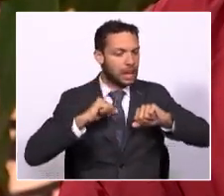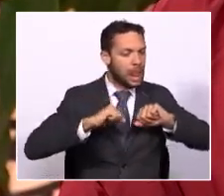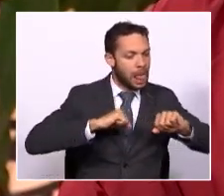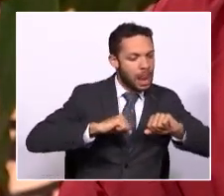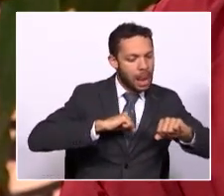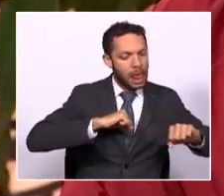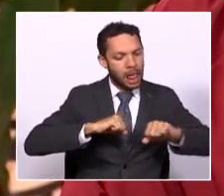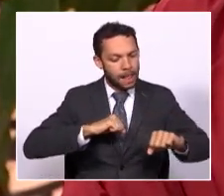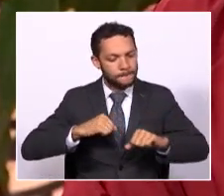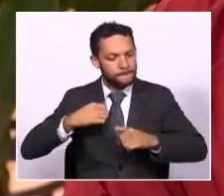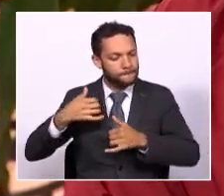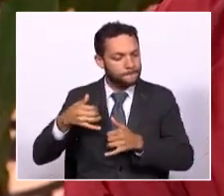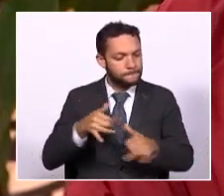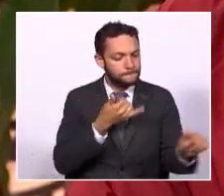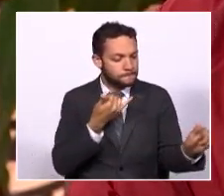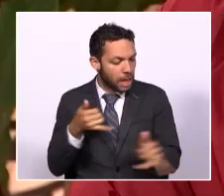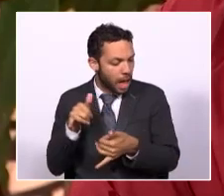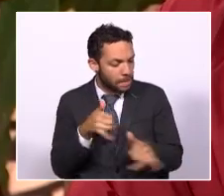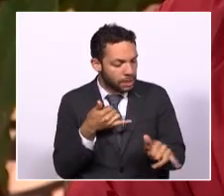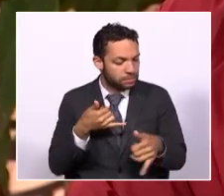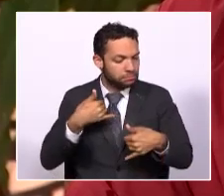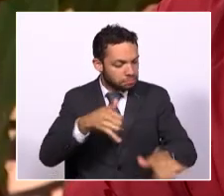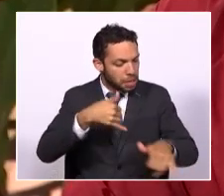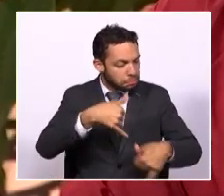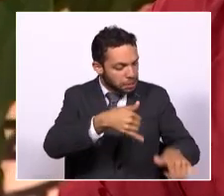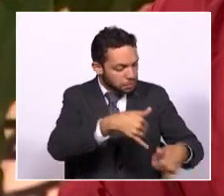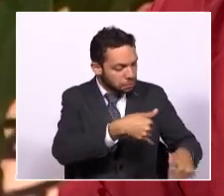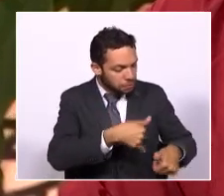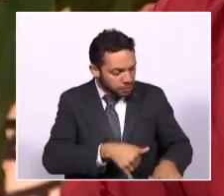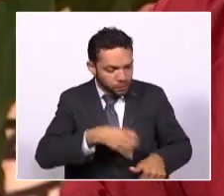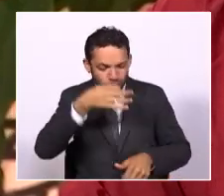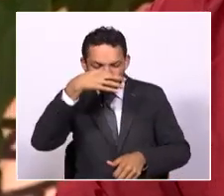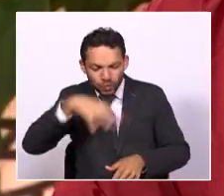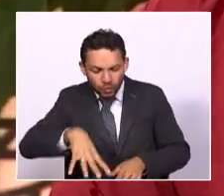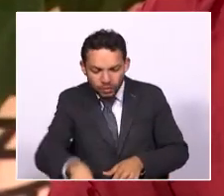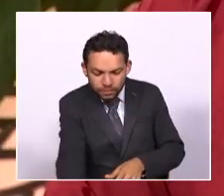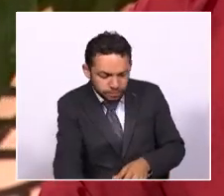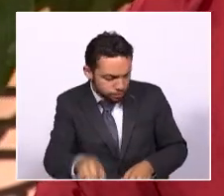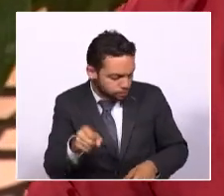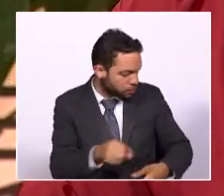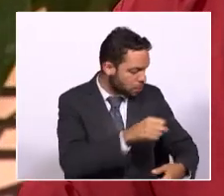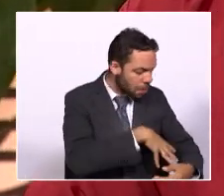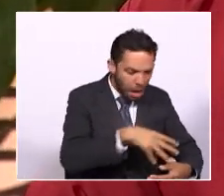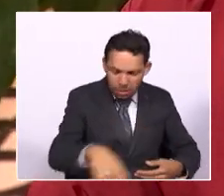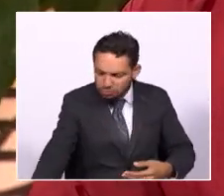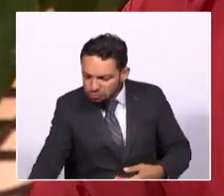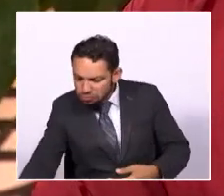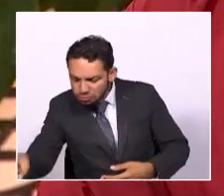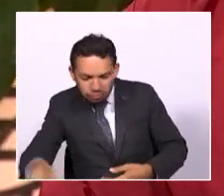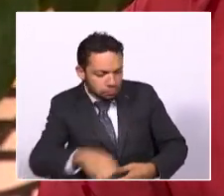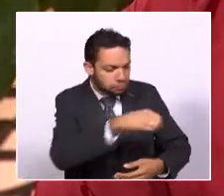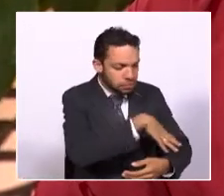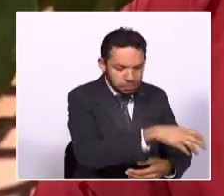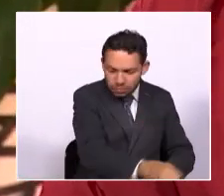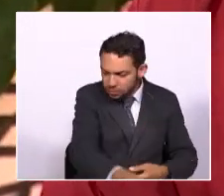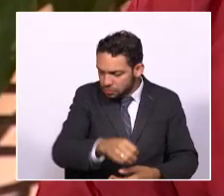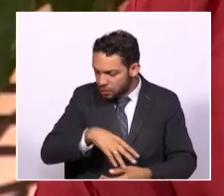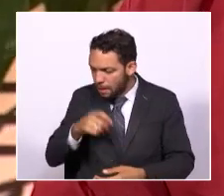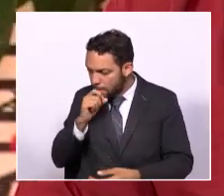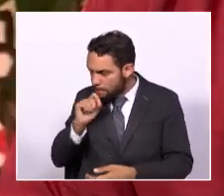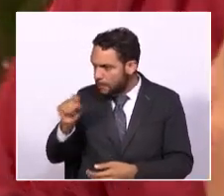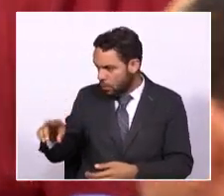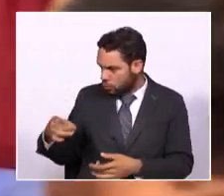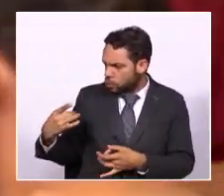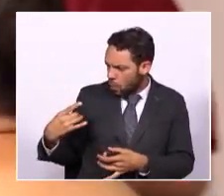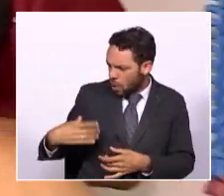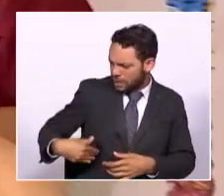el caso del barre, trapea, se agacha, recoge basuras y de tal. ¿Usted siente dolores, cansancios, le